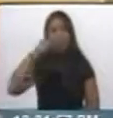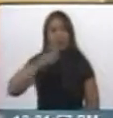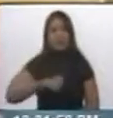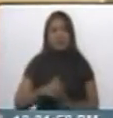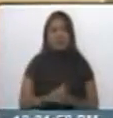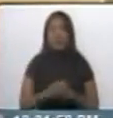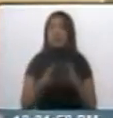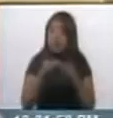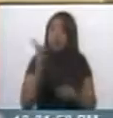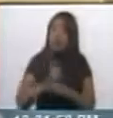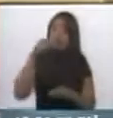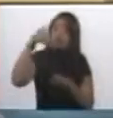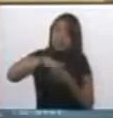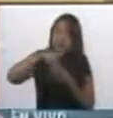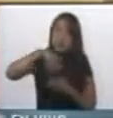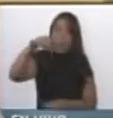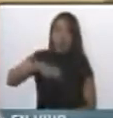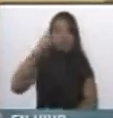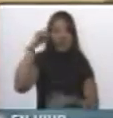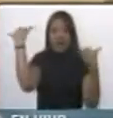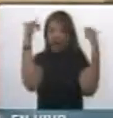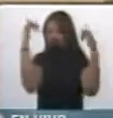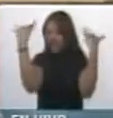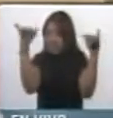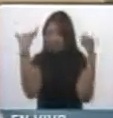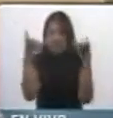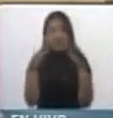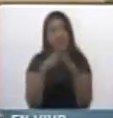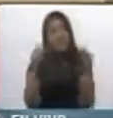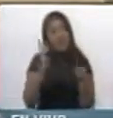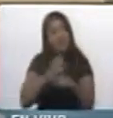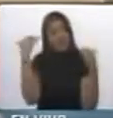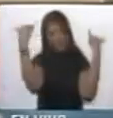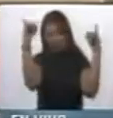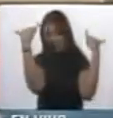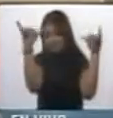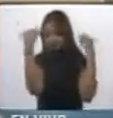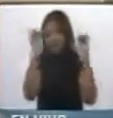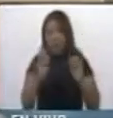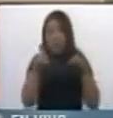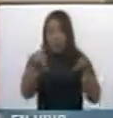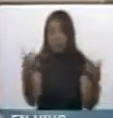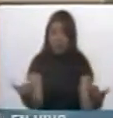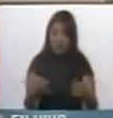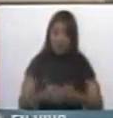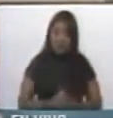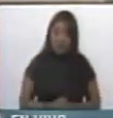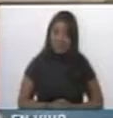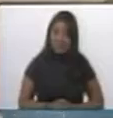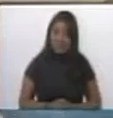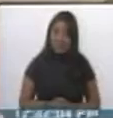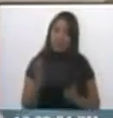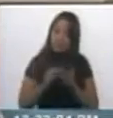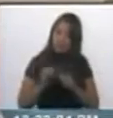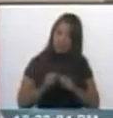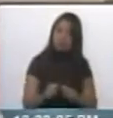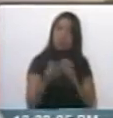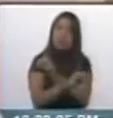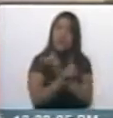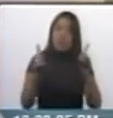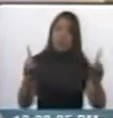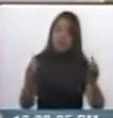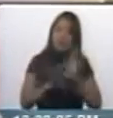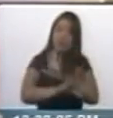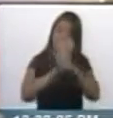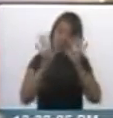votar. Hoy es el día de fiesta, hoy todos debemos celebrar esta oportunidad que tenemos de reafirmar la democracia y, por